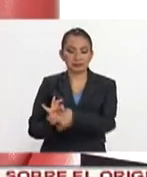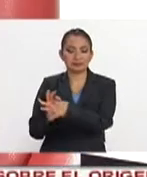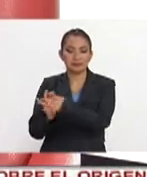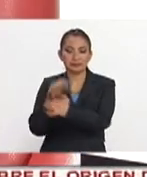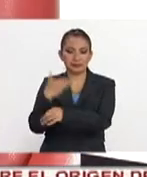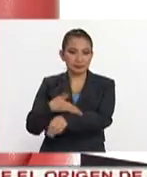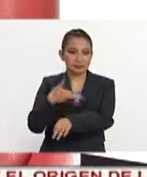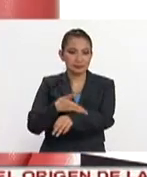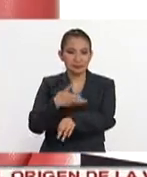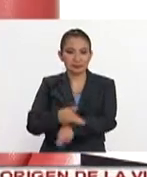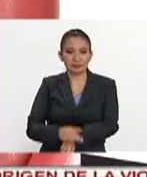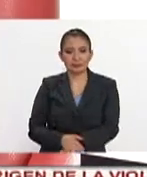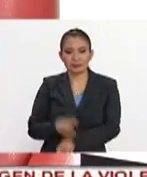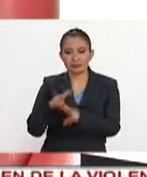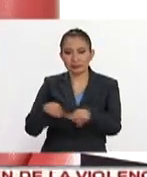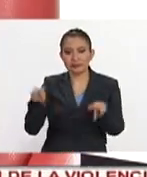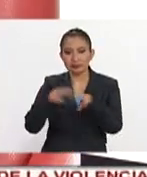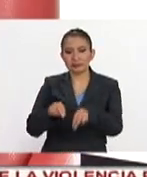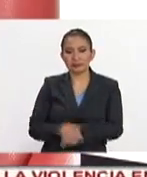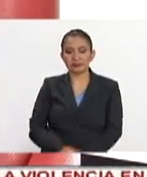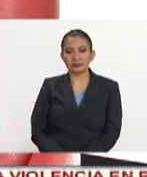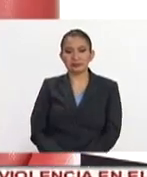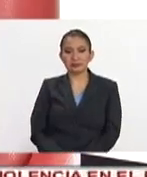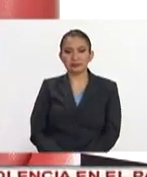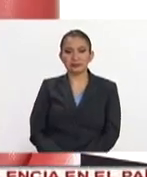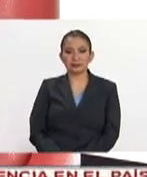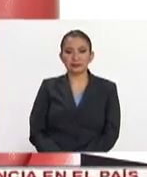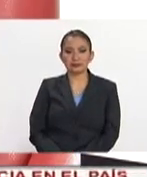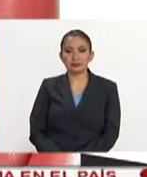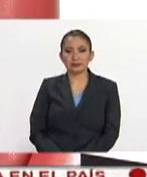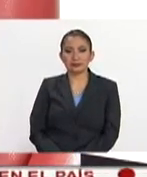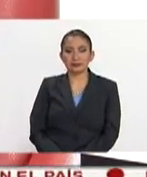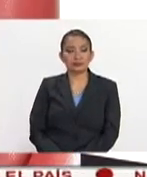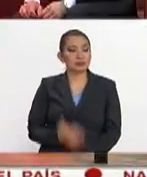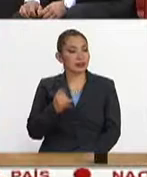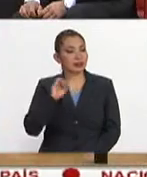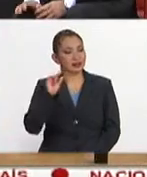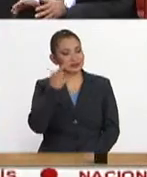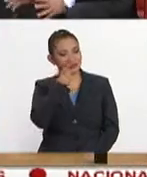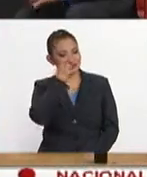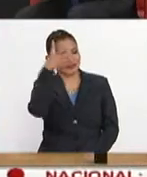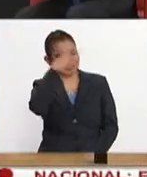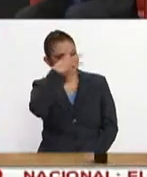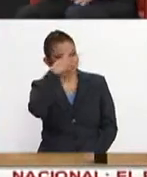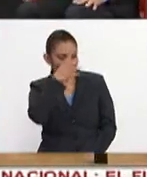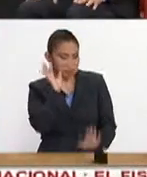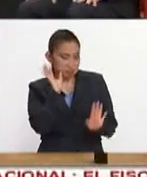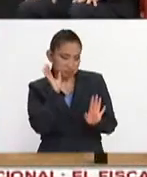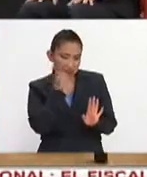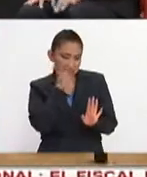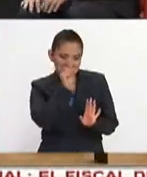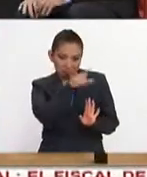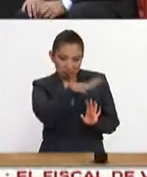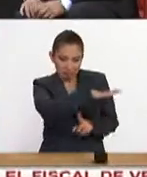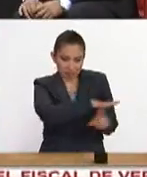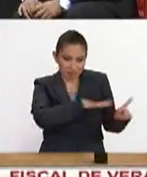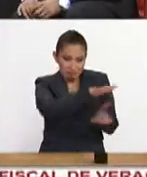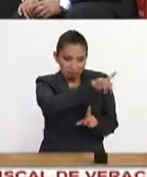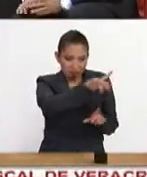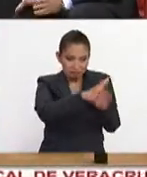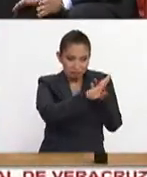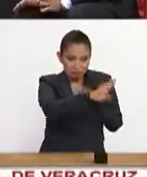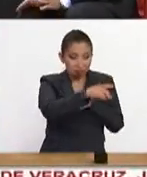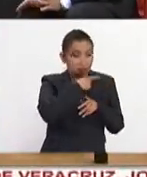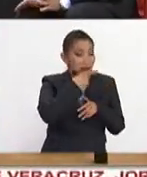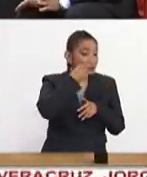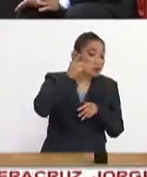está en proceso de análisis y demás en el Congreso. No, y además acaba de decir Donald Trump, digo, ya en el mismo contexto de la migración,